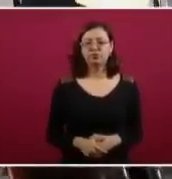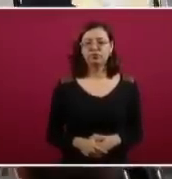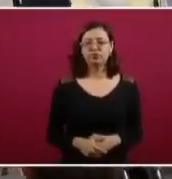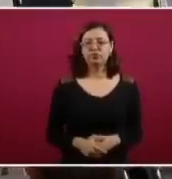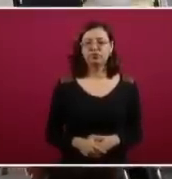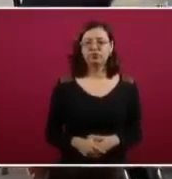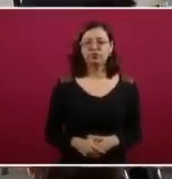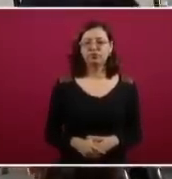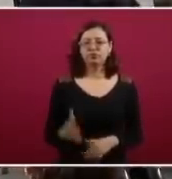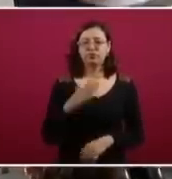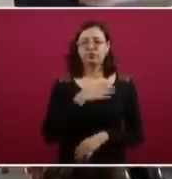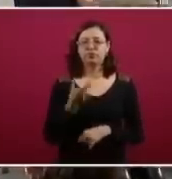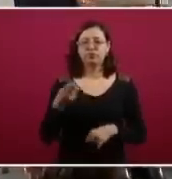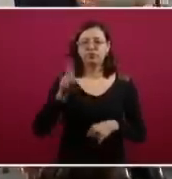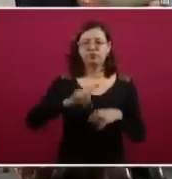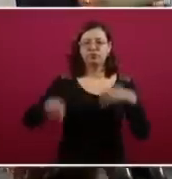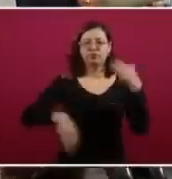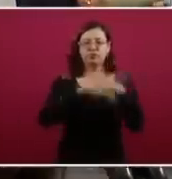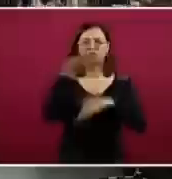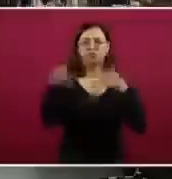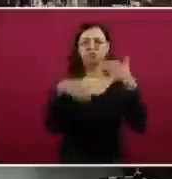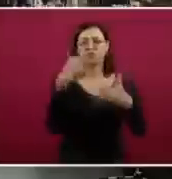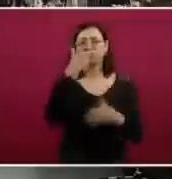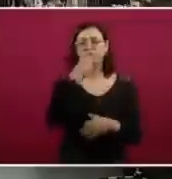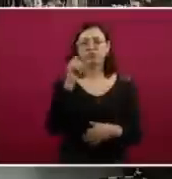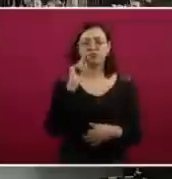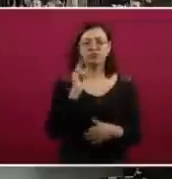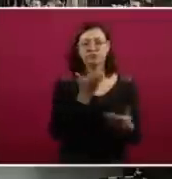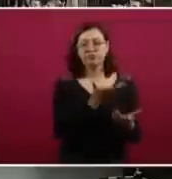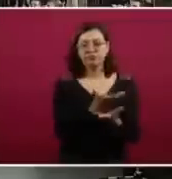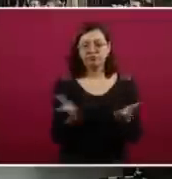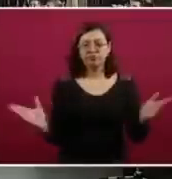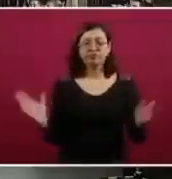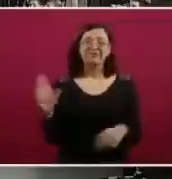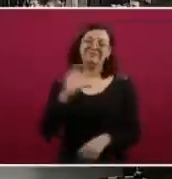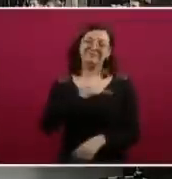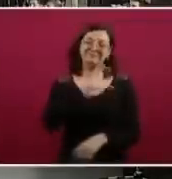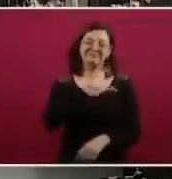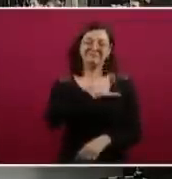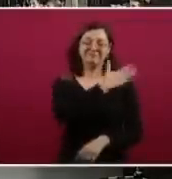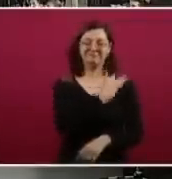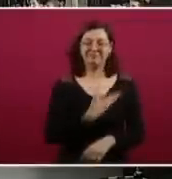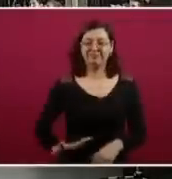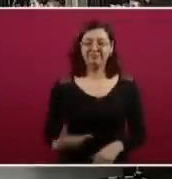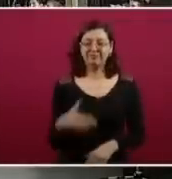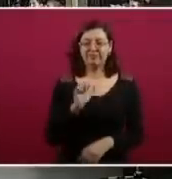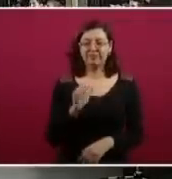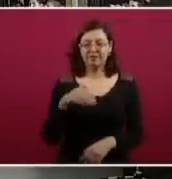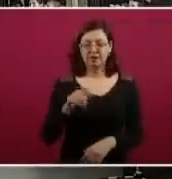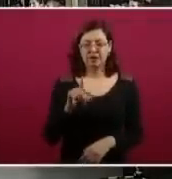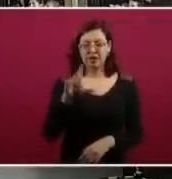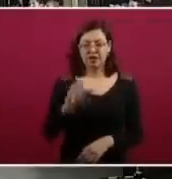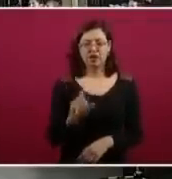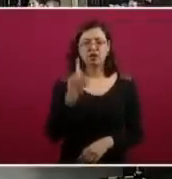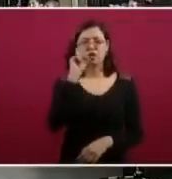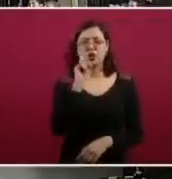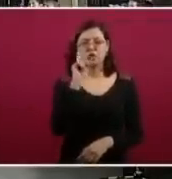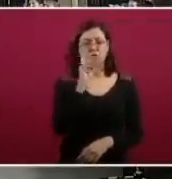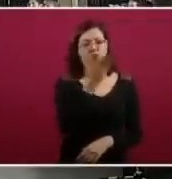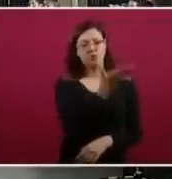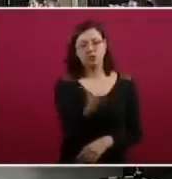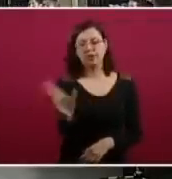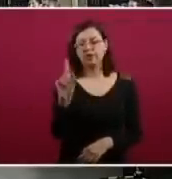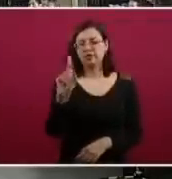Muy buenos días a todas y a todos. Querido presidente Andrés Manuel López Obrador, queridas delegadas de las